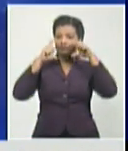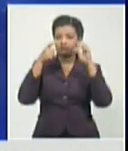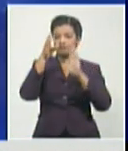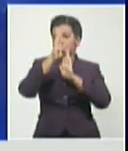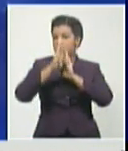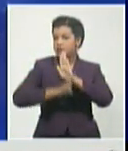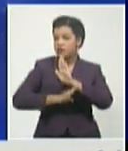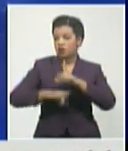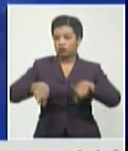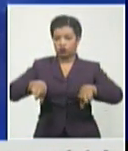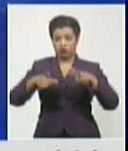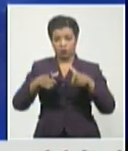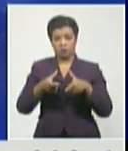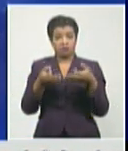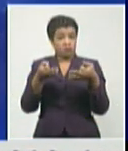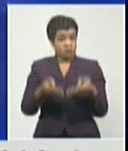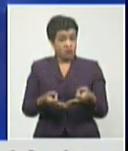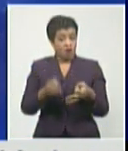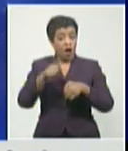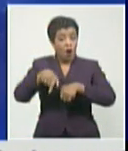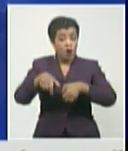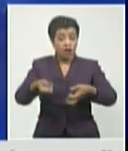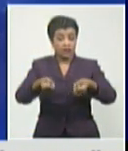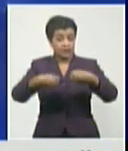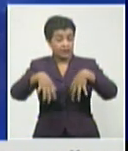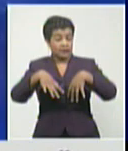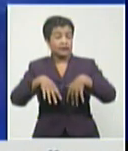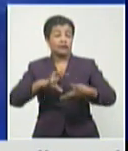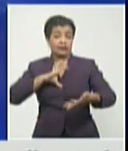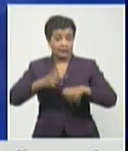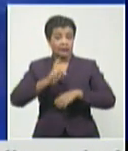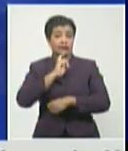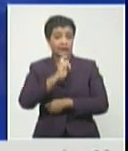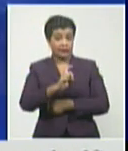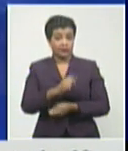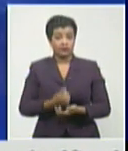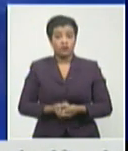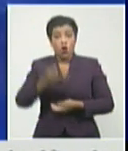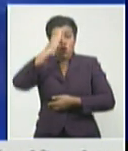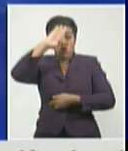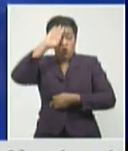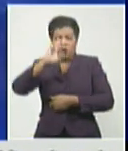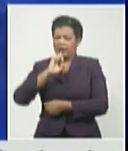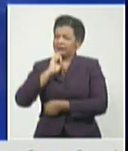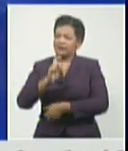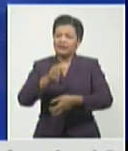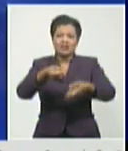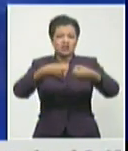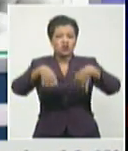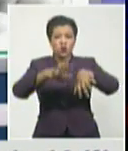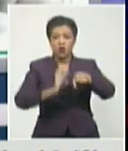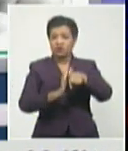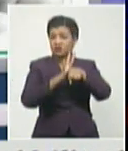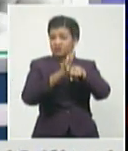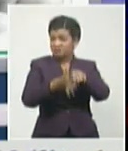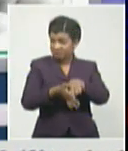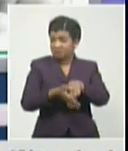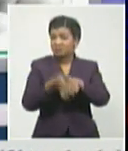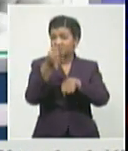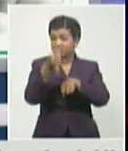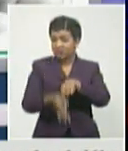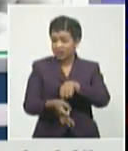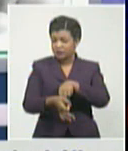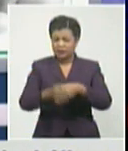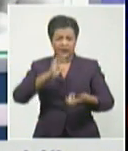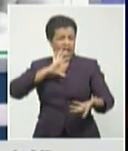máxime cuando la situación también es compleja como a vive una tensa situación epidemiológica no ha dejado de ser tensa